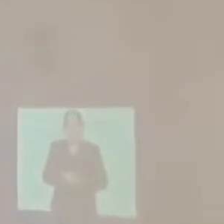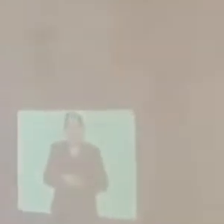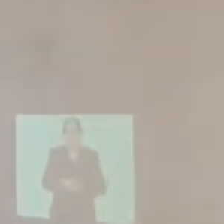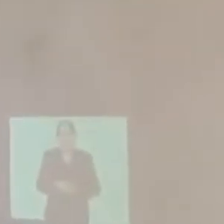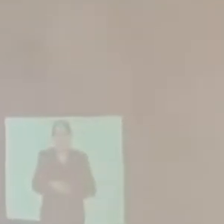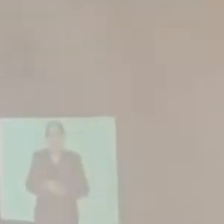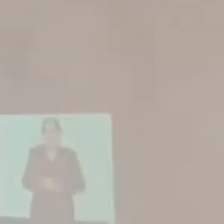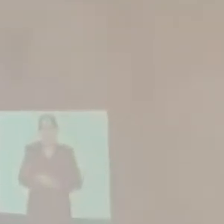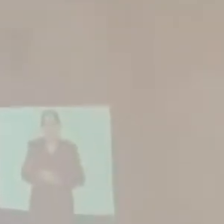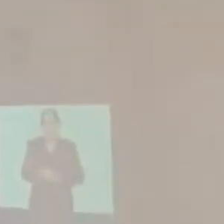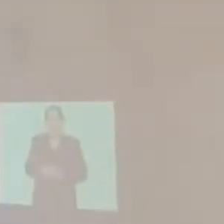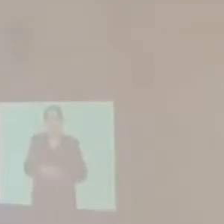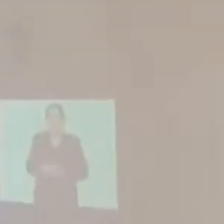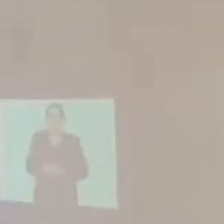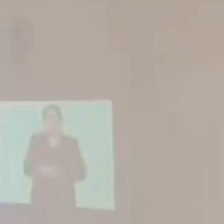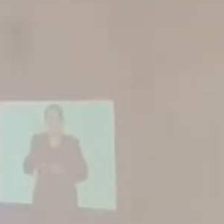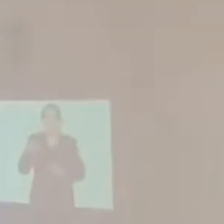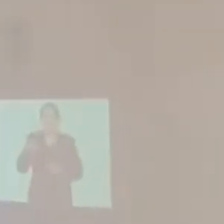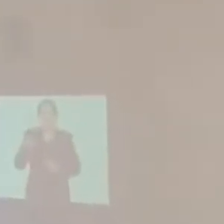Que de manera gratuita